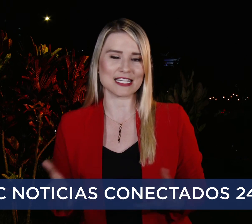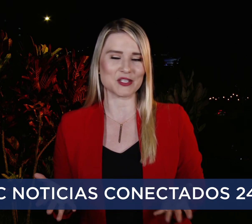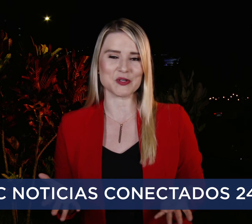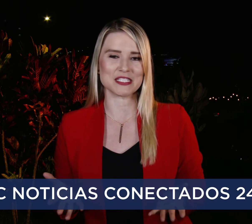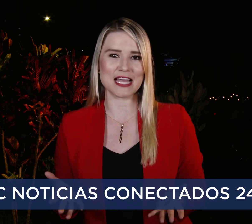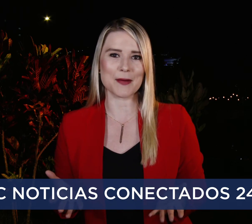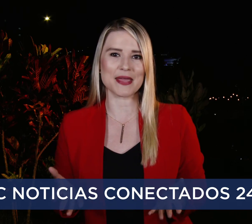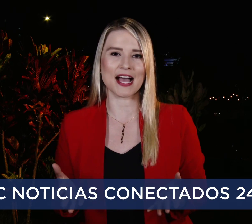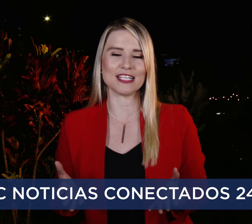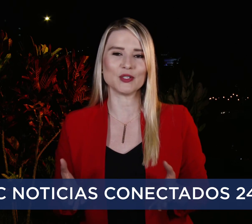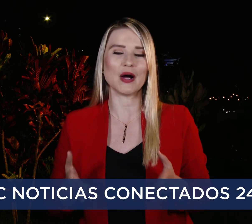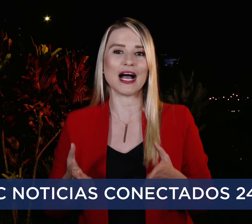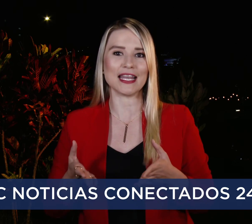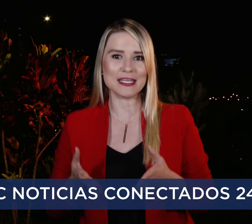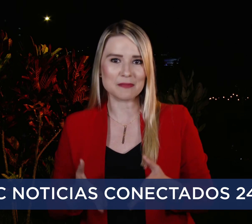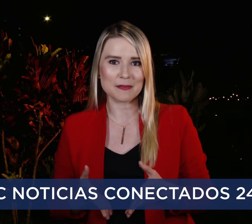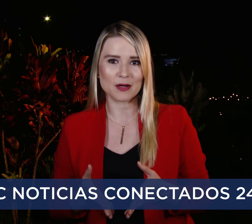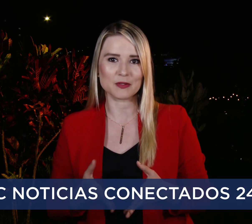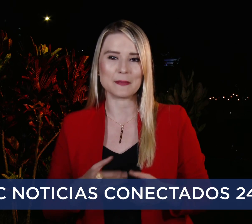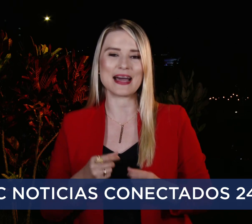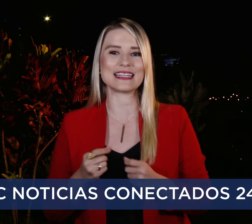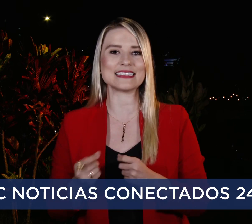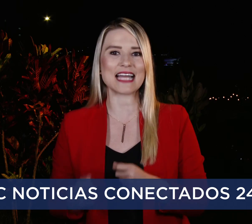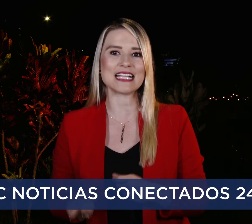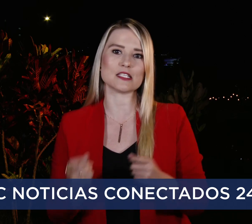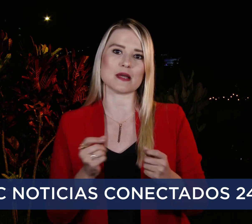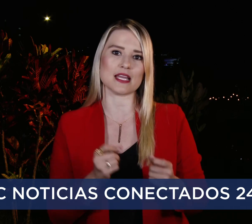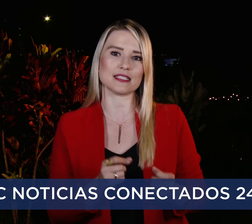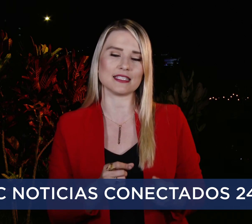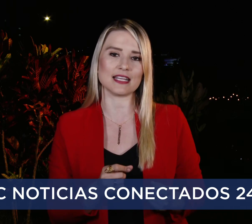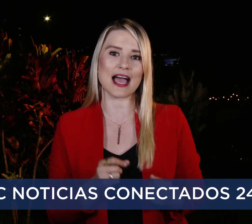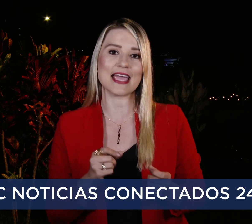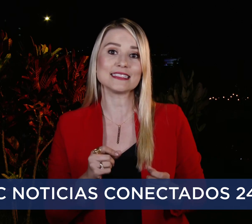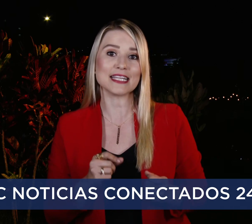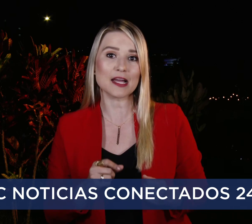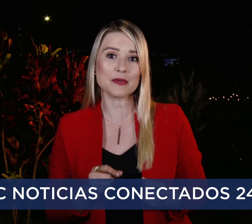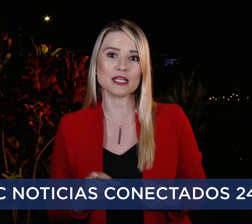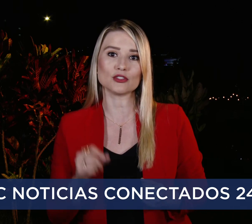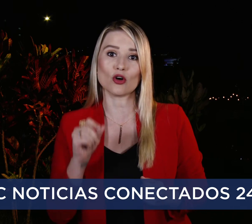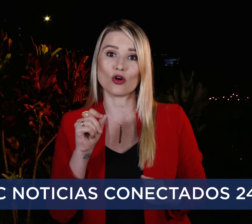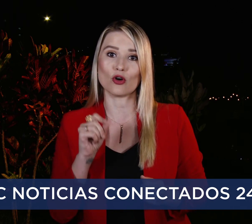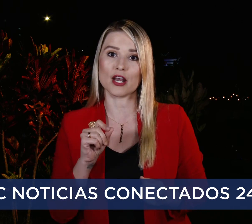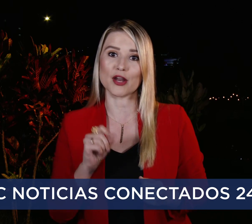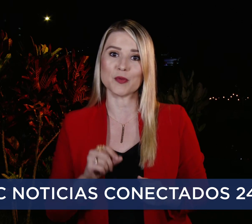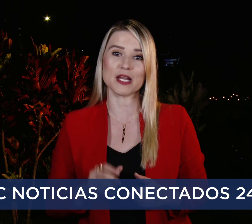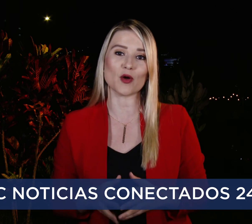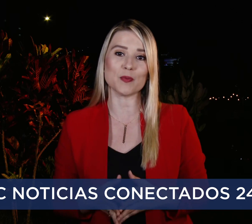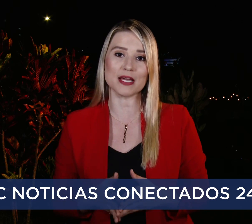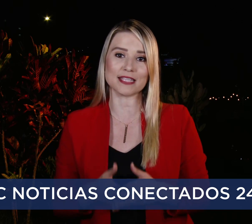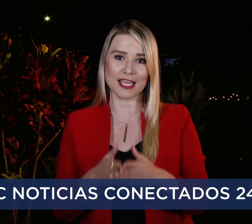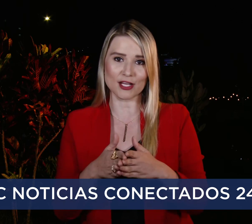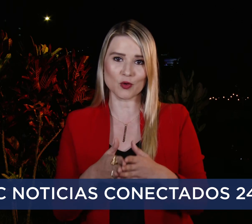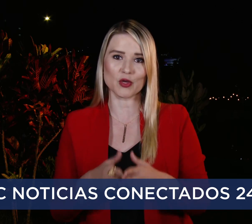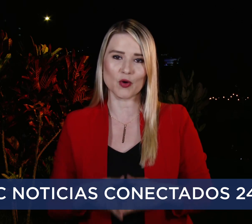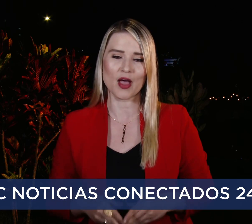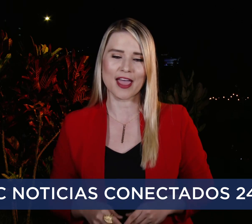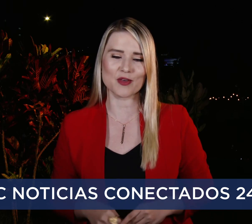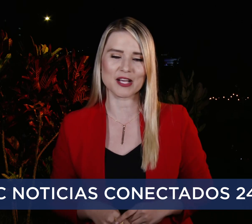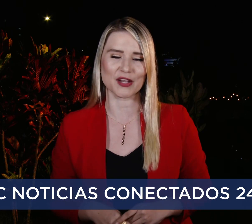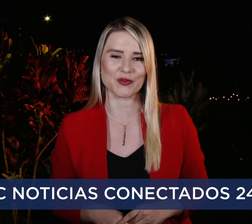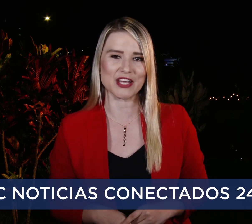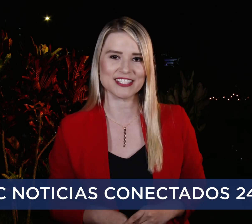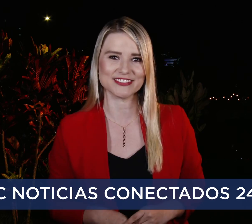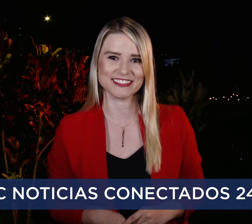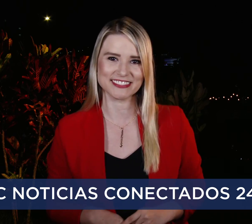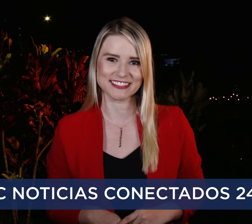esta hora la selección está viajando a Lima para ultimar detalles. Mañana tendrá entrenamiento con la nómina completa, incluido